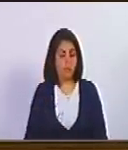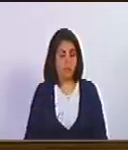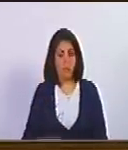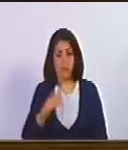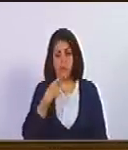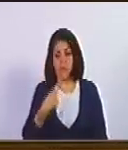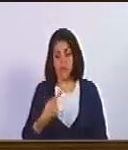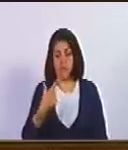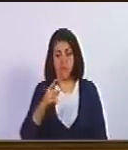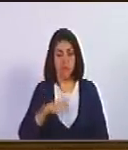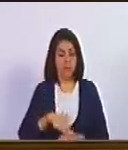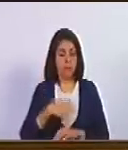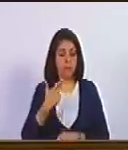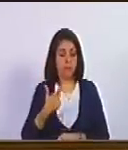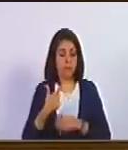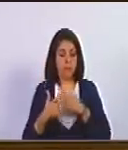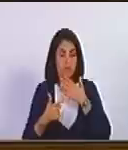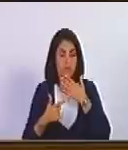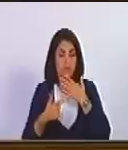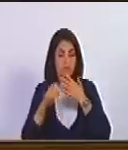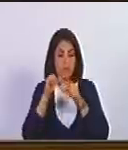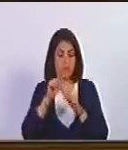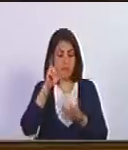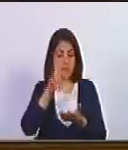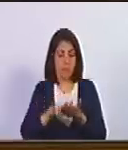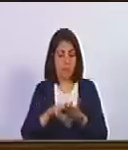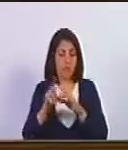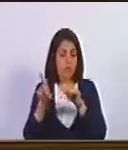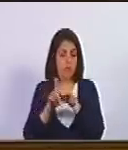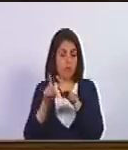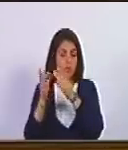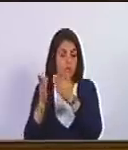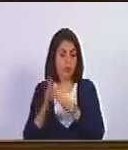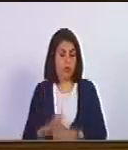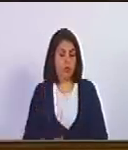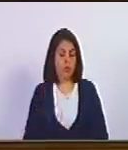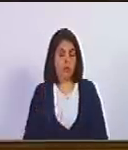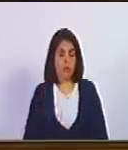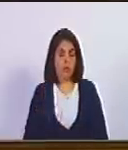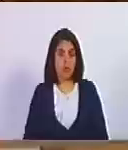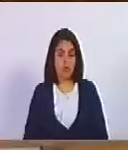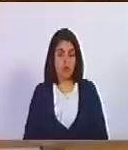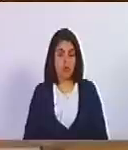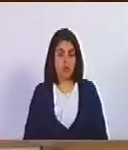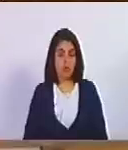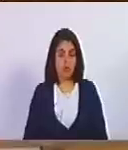la redundancia porque me pueden volver a regañar, queda aprobado así como está. Siguiente.